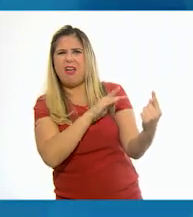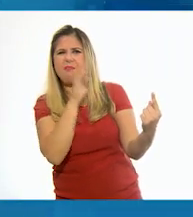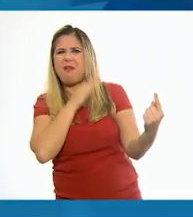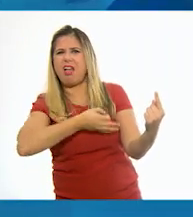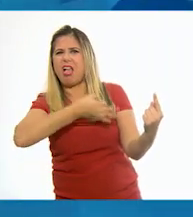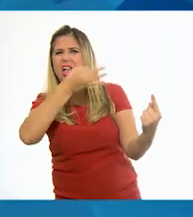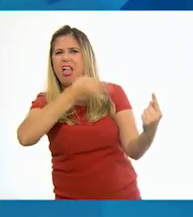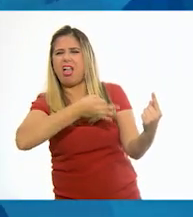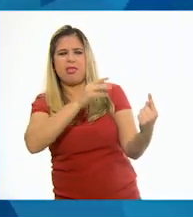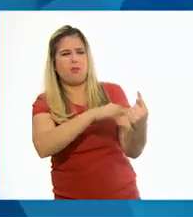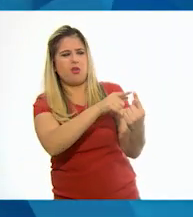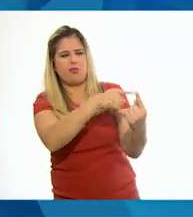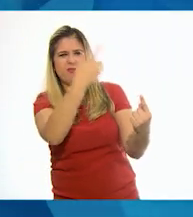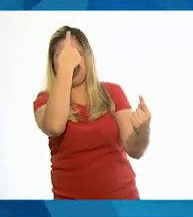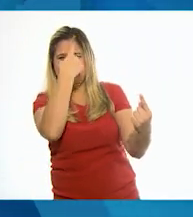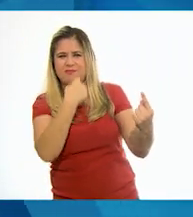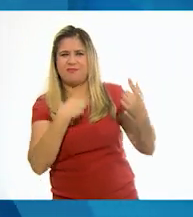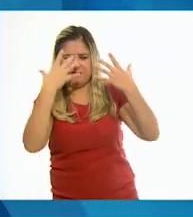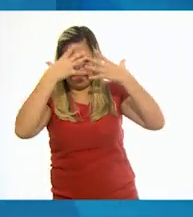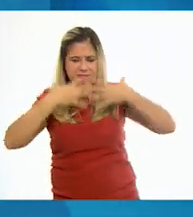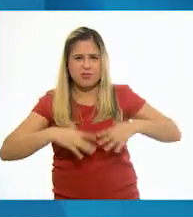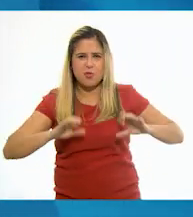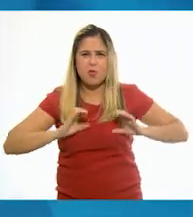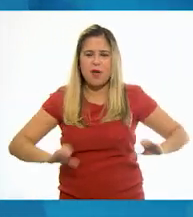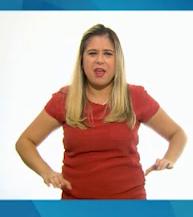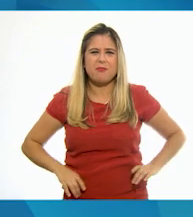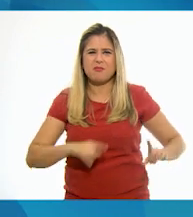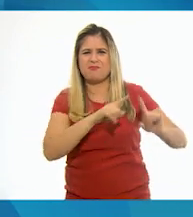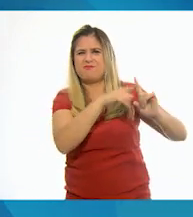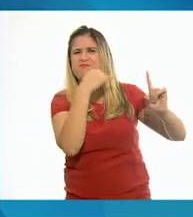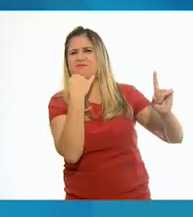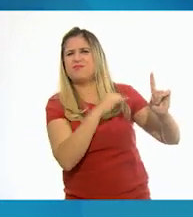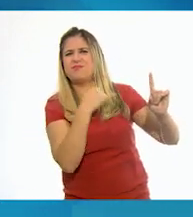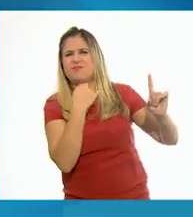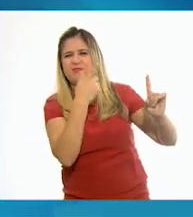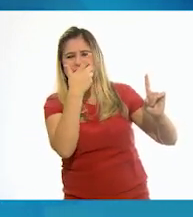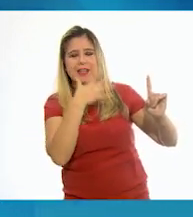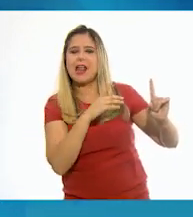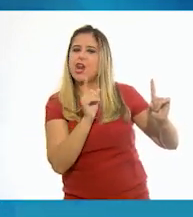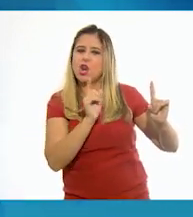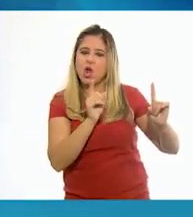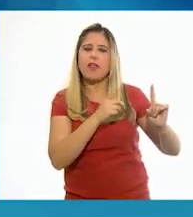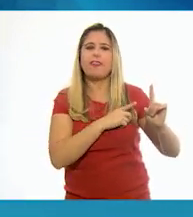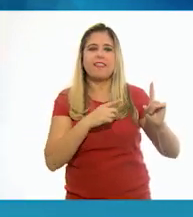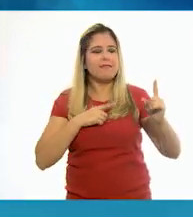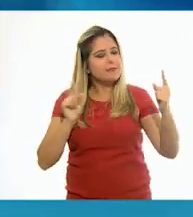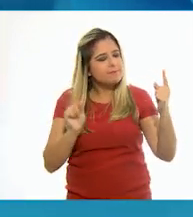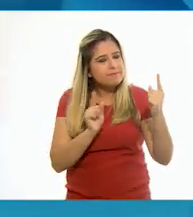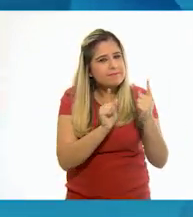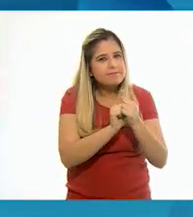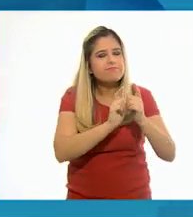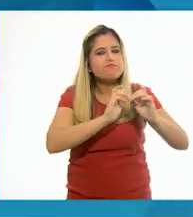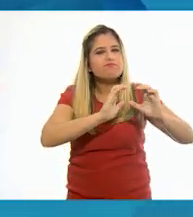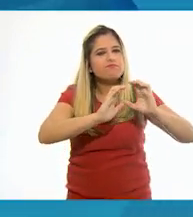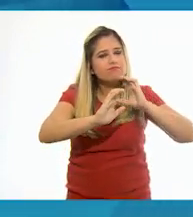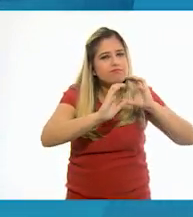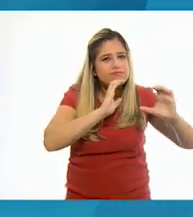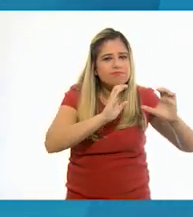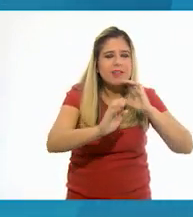su apariencia o la primera impresión, sino hay que darle la